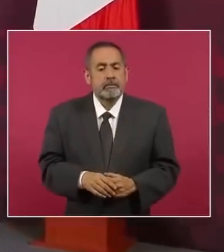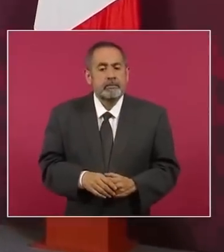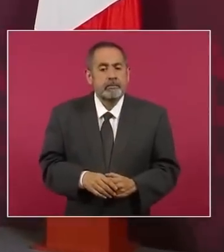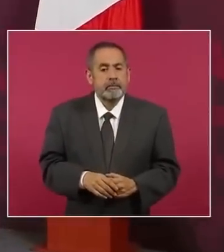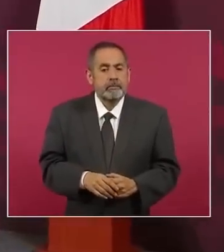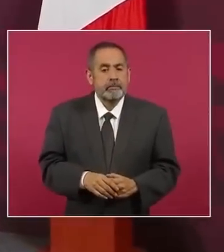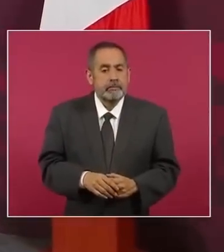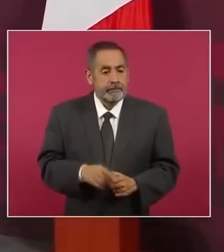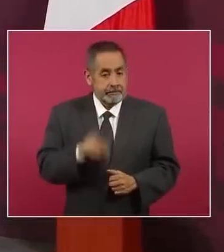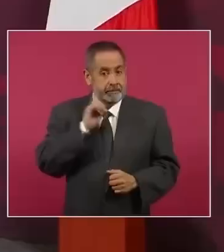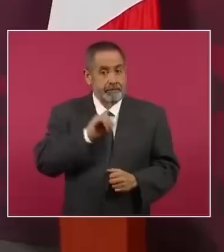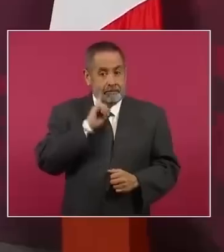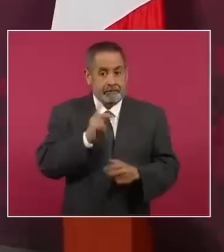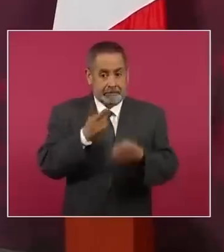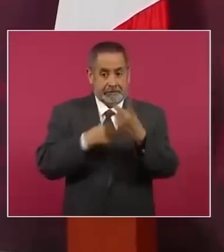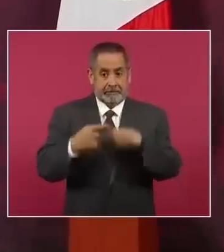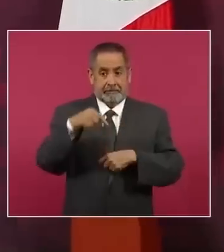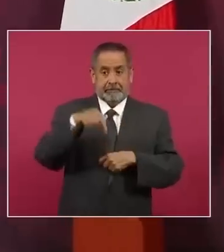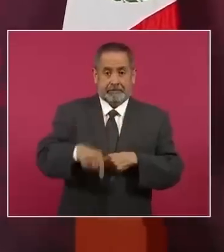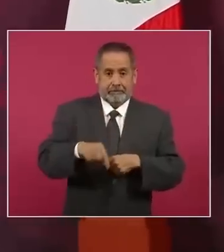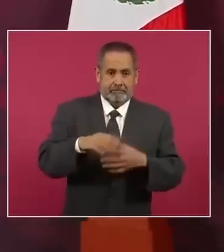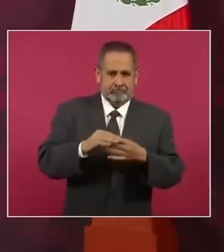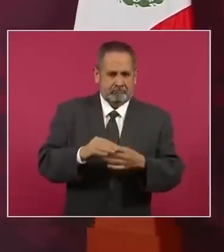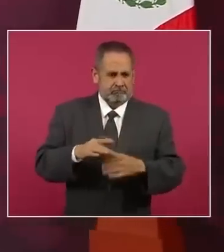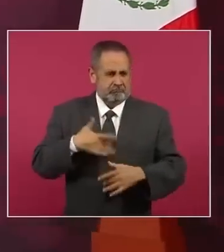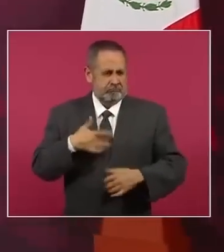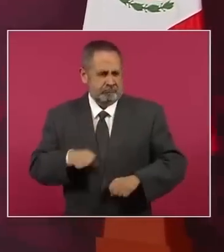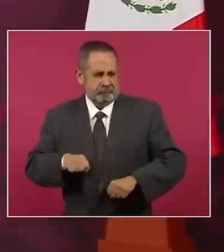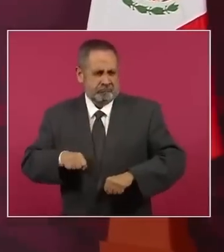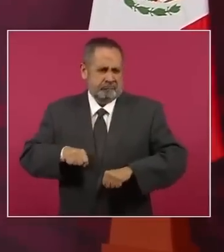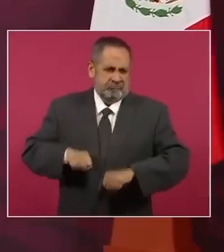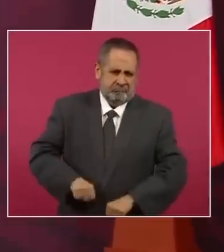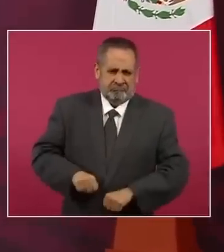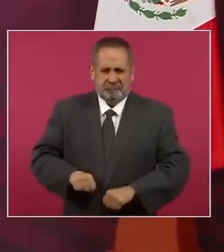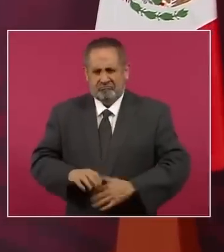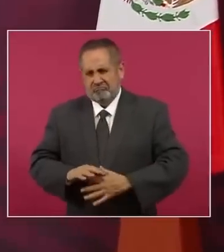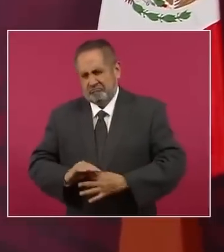que viene aquí, ¿no? Y muy